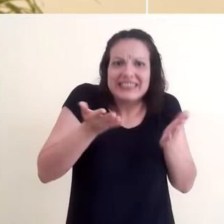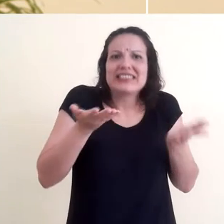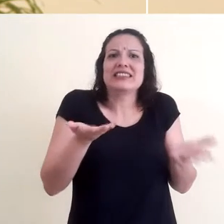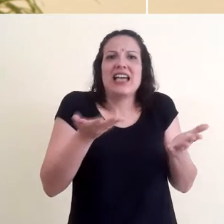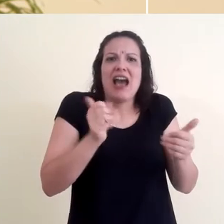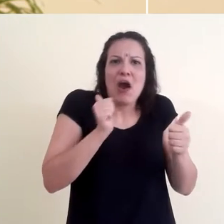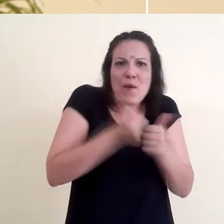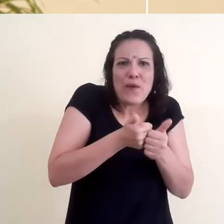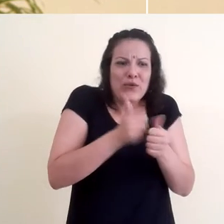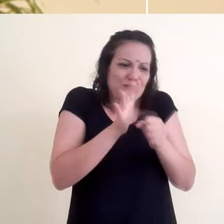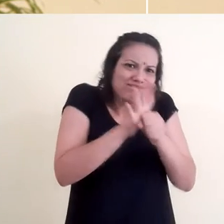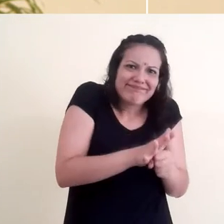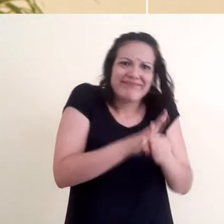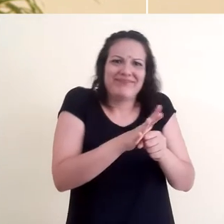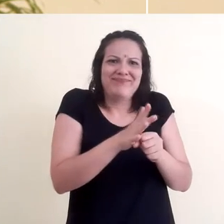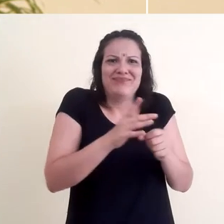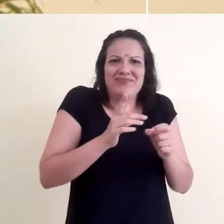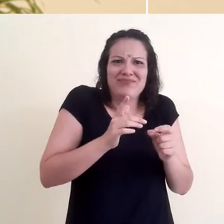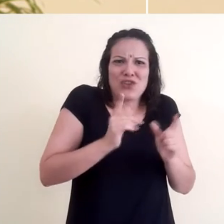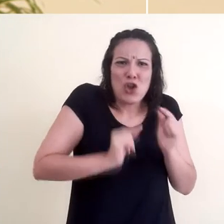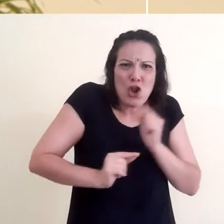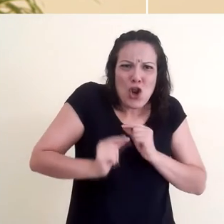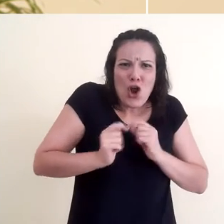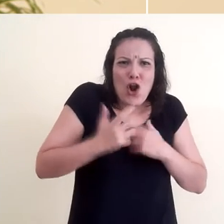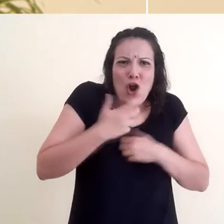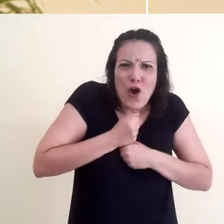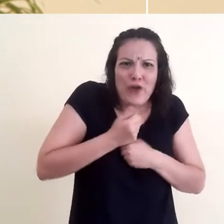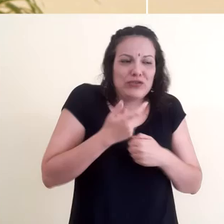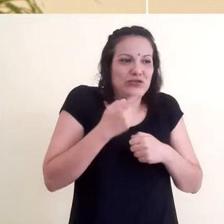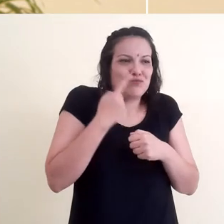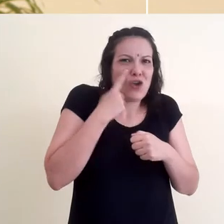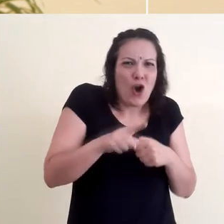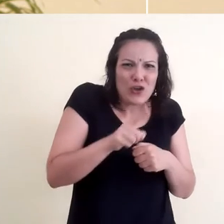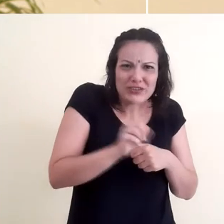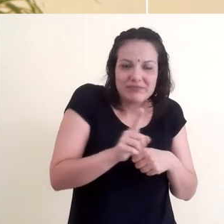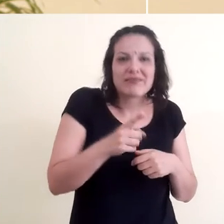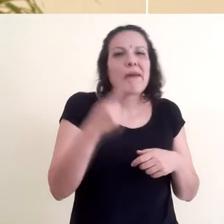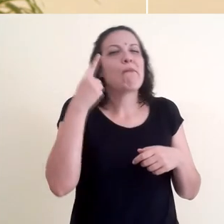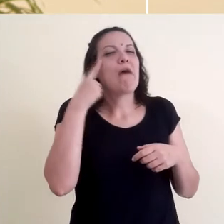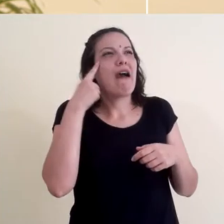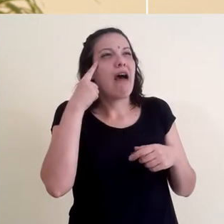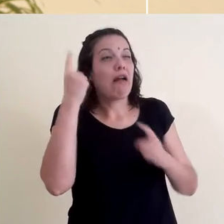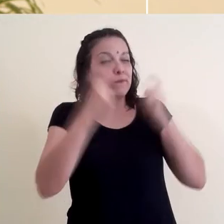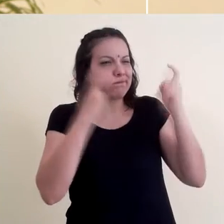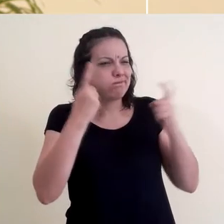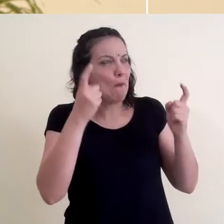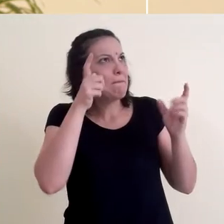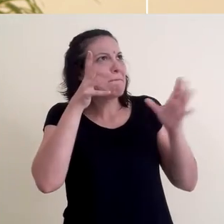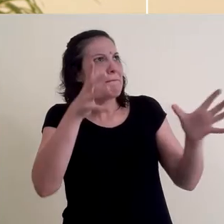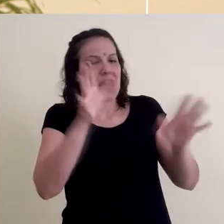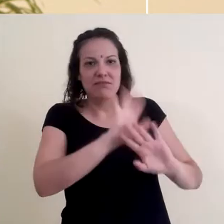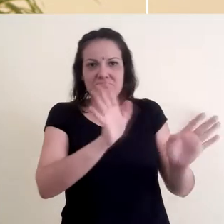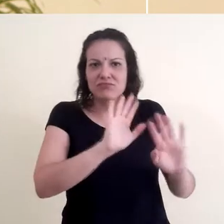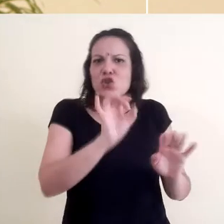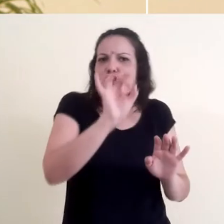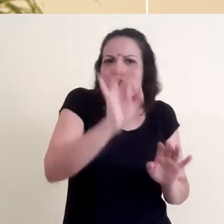situaciones de abuso, de dolor, de no reconocimiento, bueno, no es necesario pensar en coordenadas tampoco tan drásticas, con el